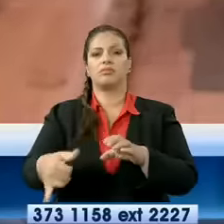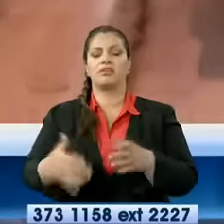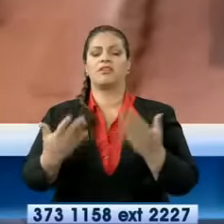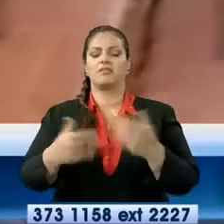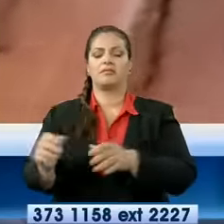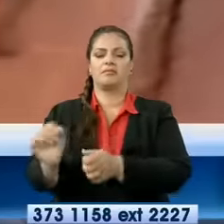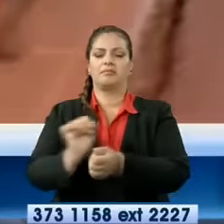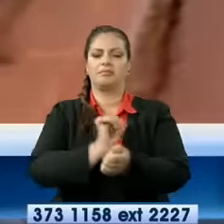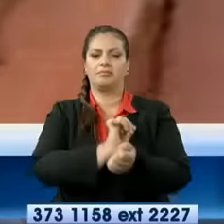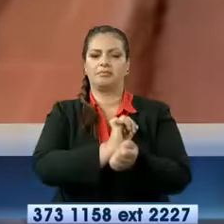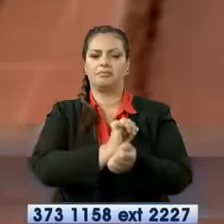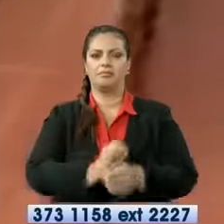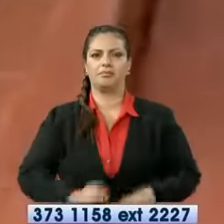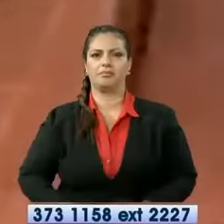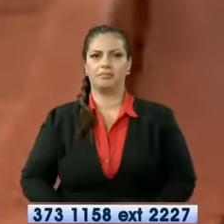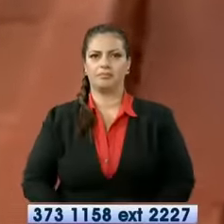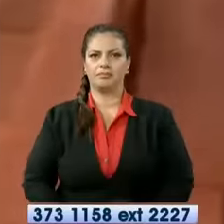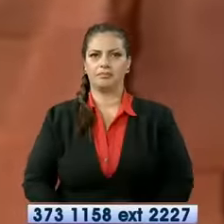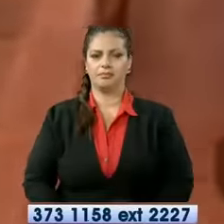Informó Jorge Salazar.